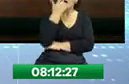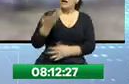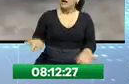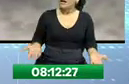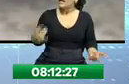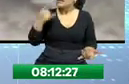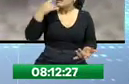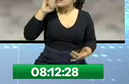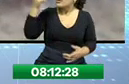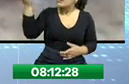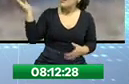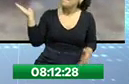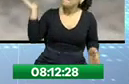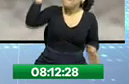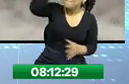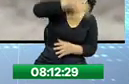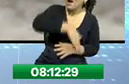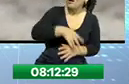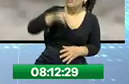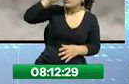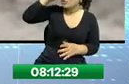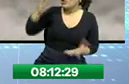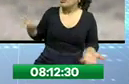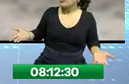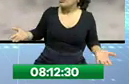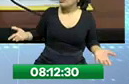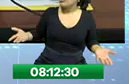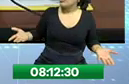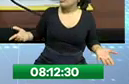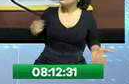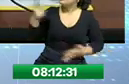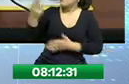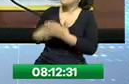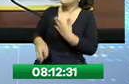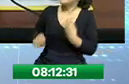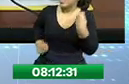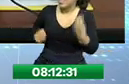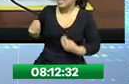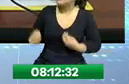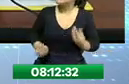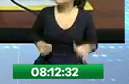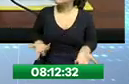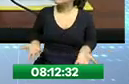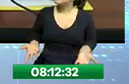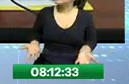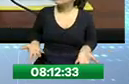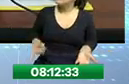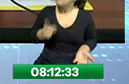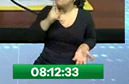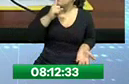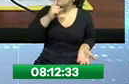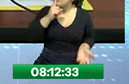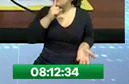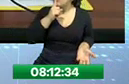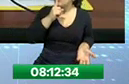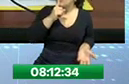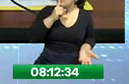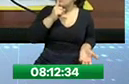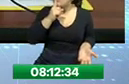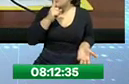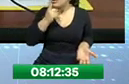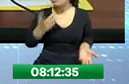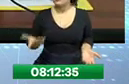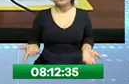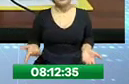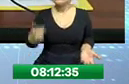viendo unos niños que les pasa encima un torete. Por eso que pregunto si fueron los hijos de ellos, ¿qué tal? Qué bárbaro. Y nadie hace nada. Y nadie dice nada. El intendente, según esta señora